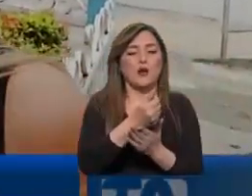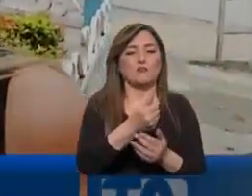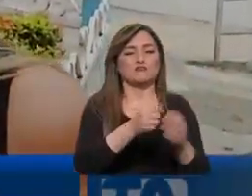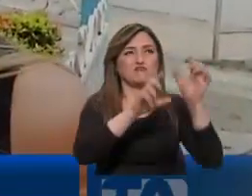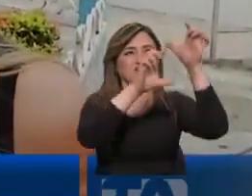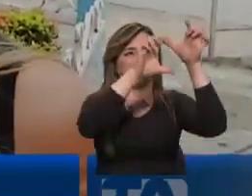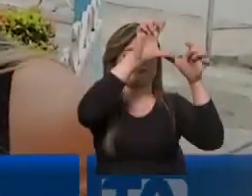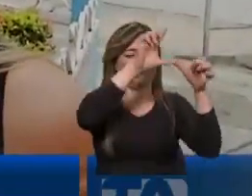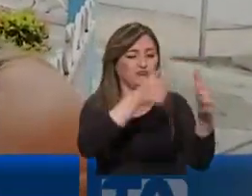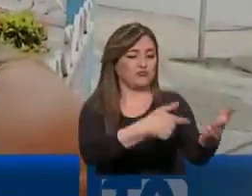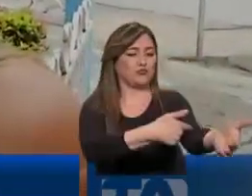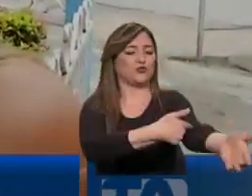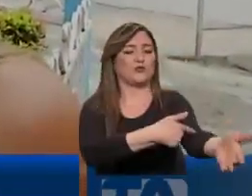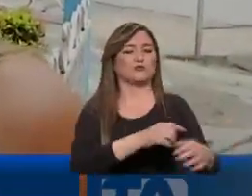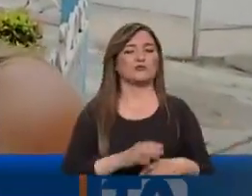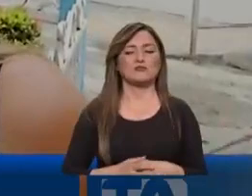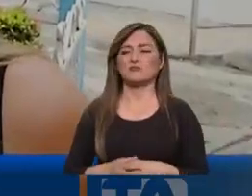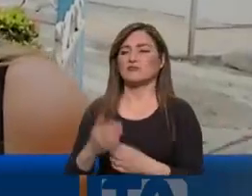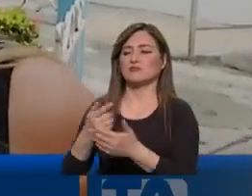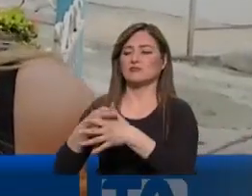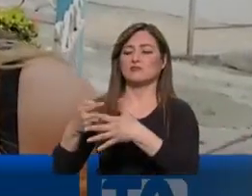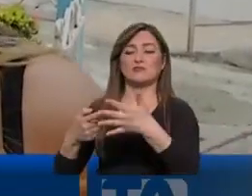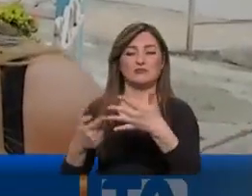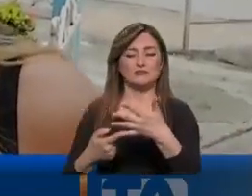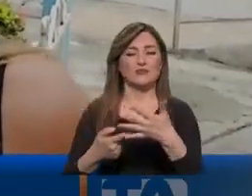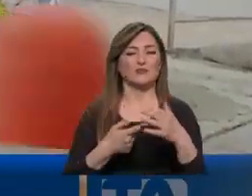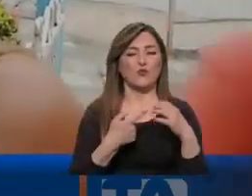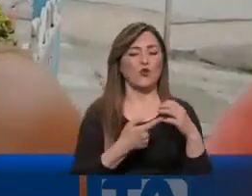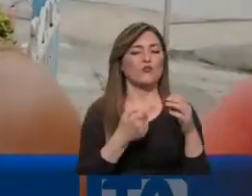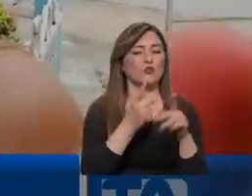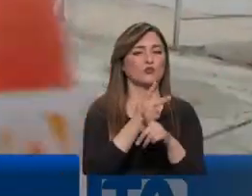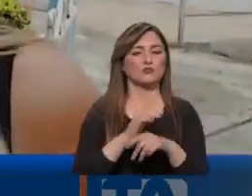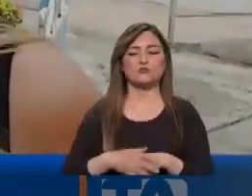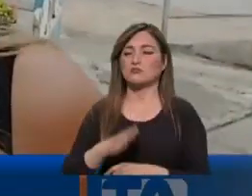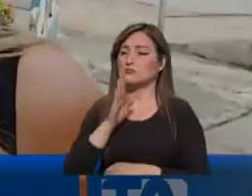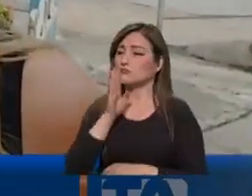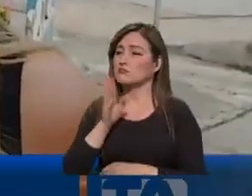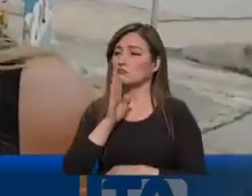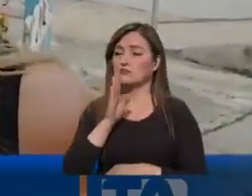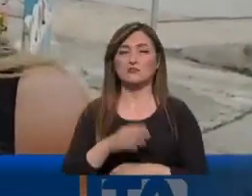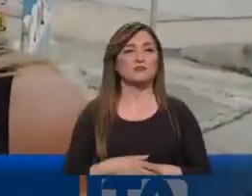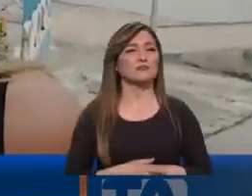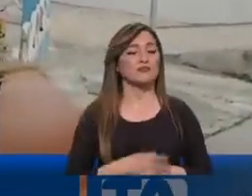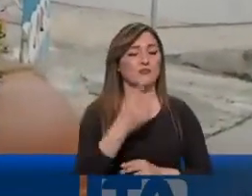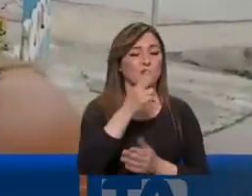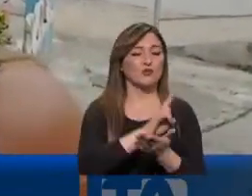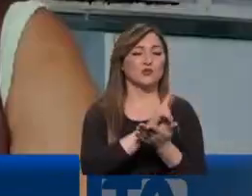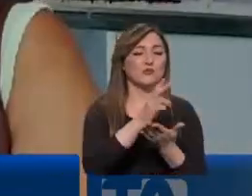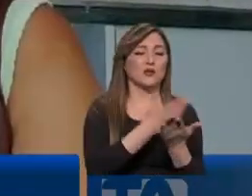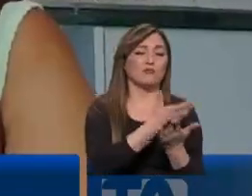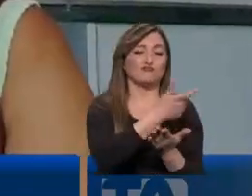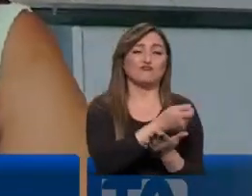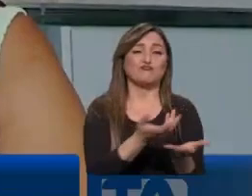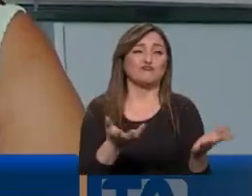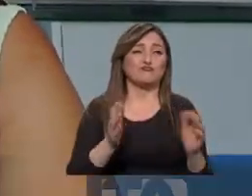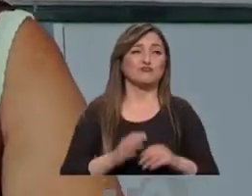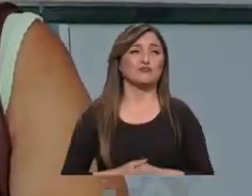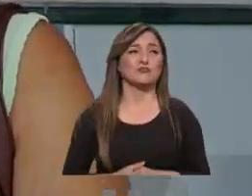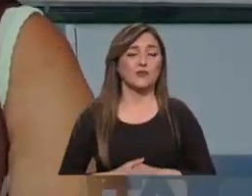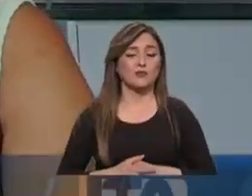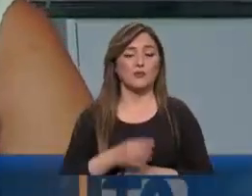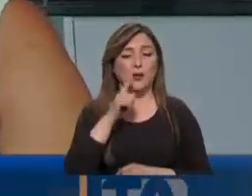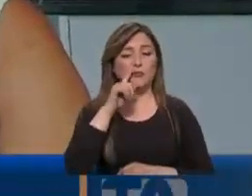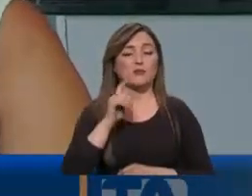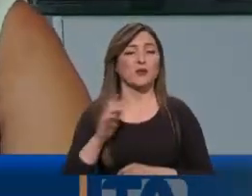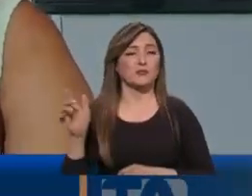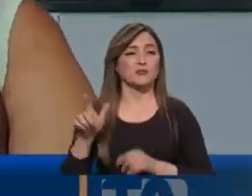nomás? La solución salina para las diálisis. ¿Siempre es así? Ya tenemos 2 semanas comprando. Está haciendo diálisis y